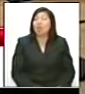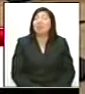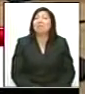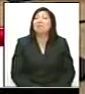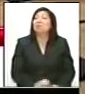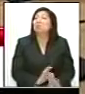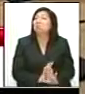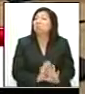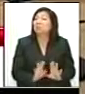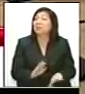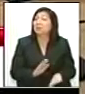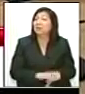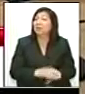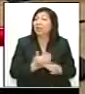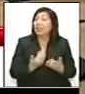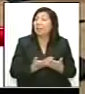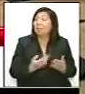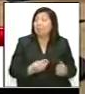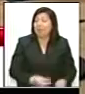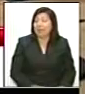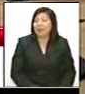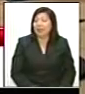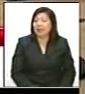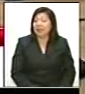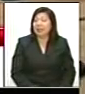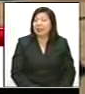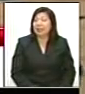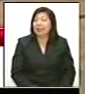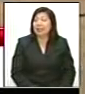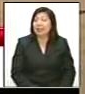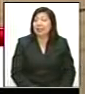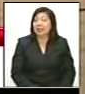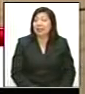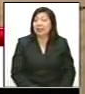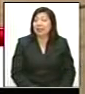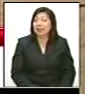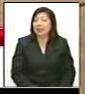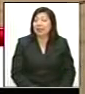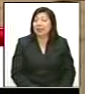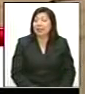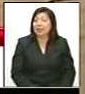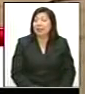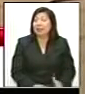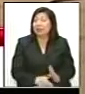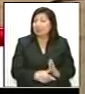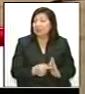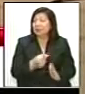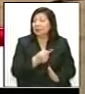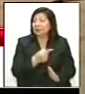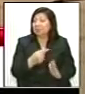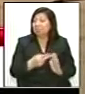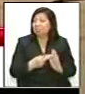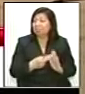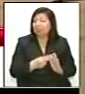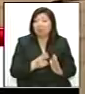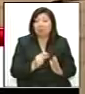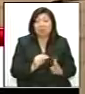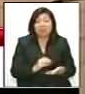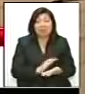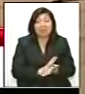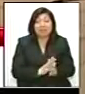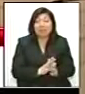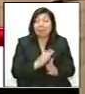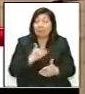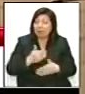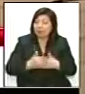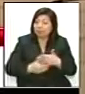hay legislación sobre la materia, y estamos trabajando. Y lo digo para que vean que la semana de representación no obsta en nada para